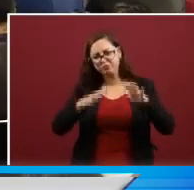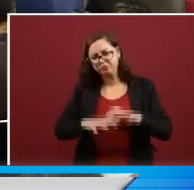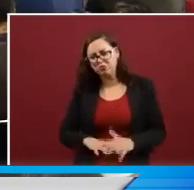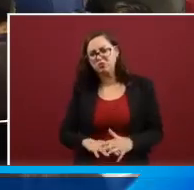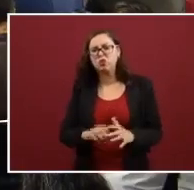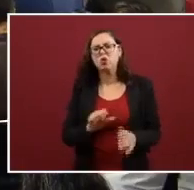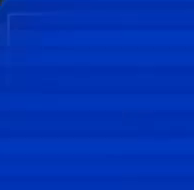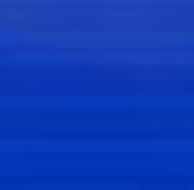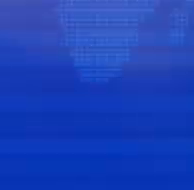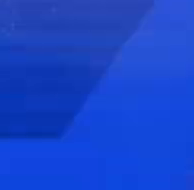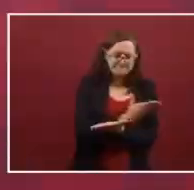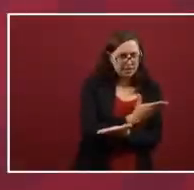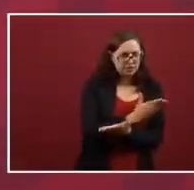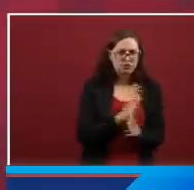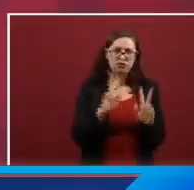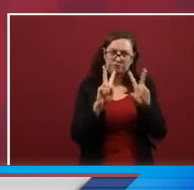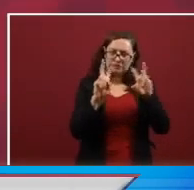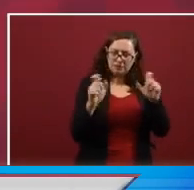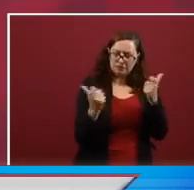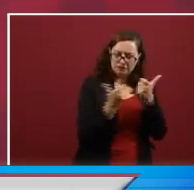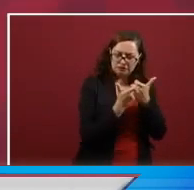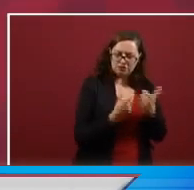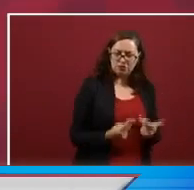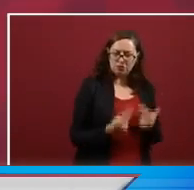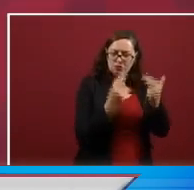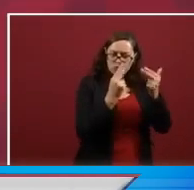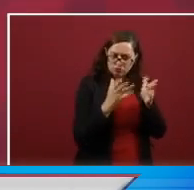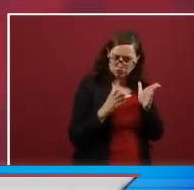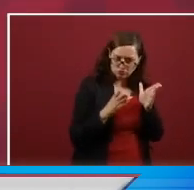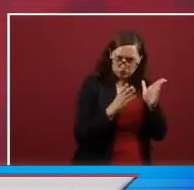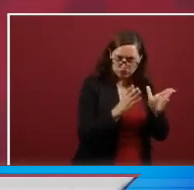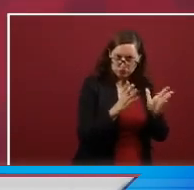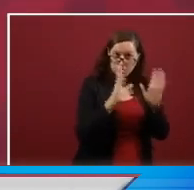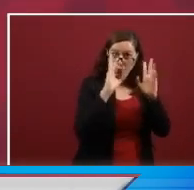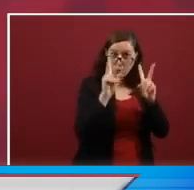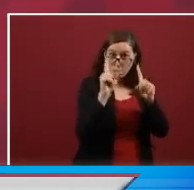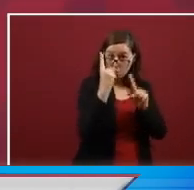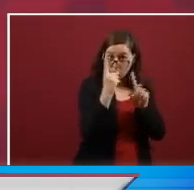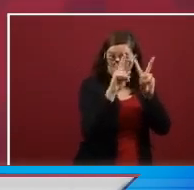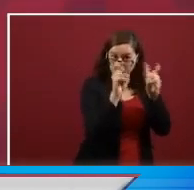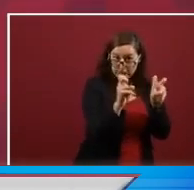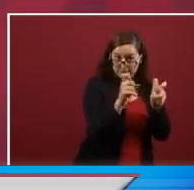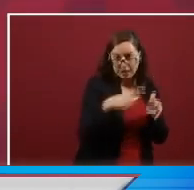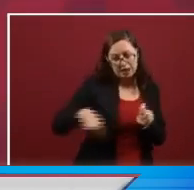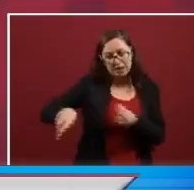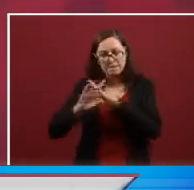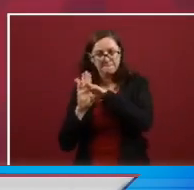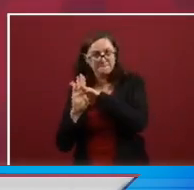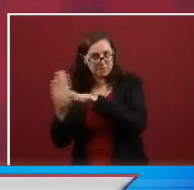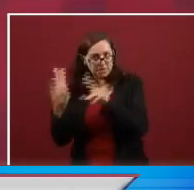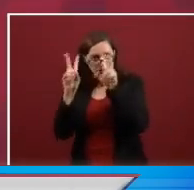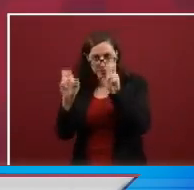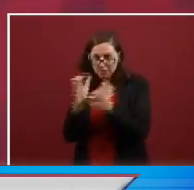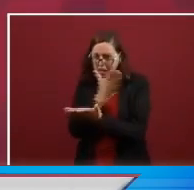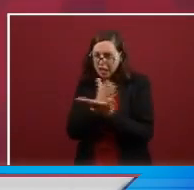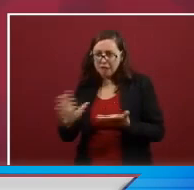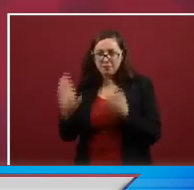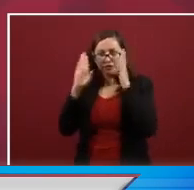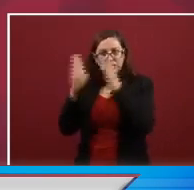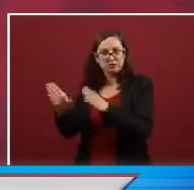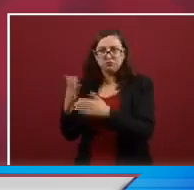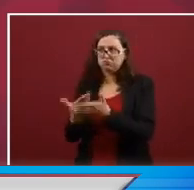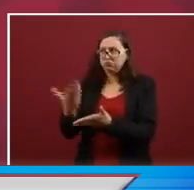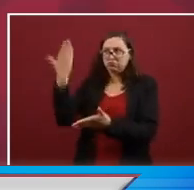derechos humanos. Acuerdo con Estados Unidos. Marcelo Ebrard informa sobre los acuerdos alcanzados con la administración de